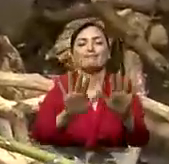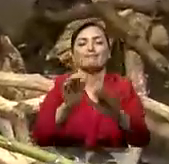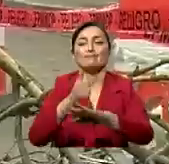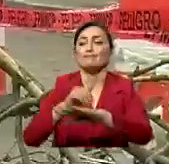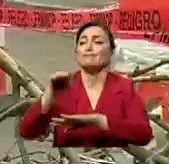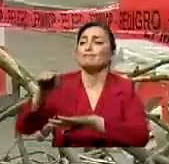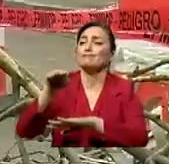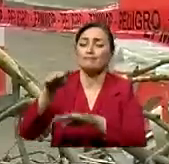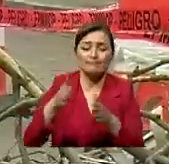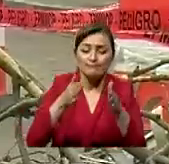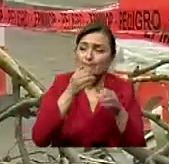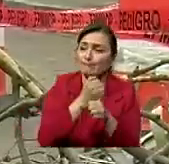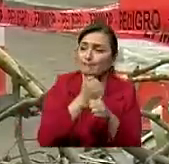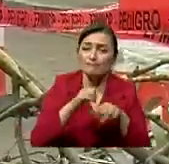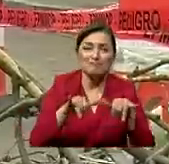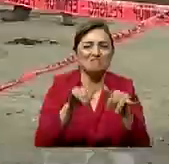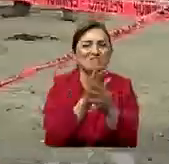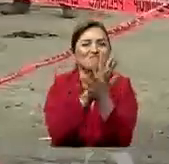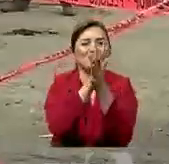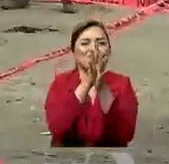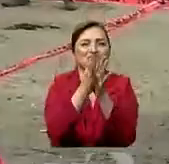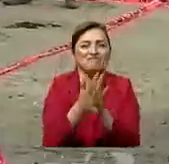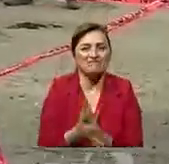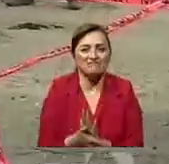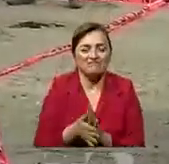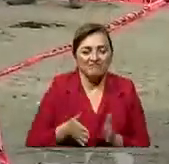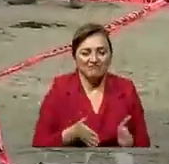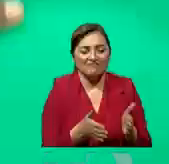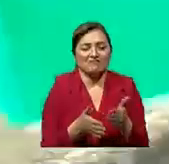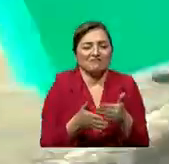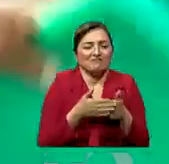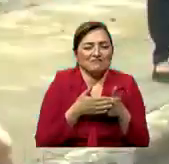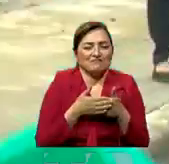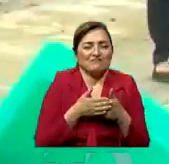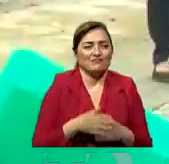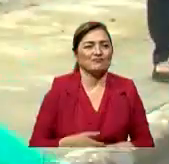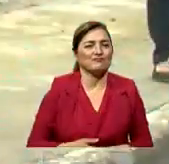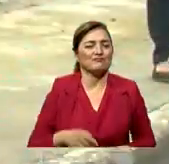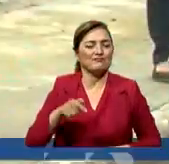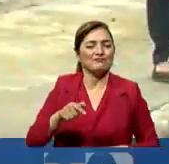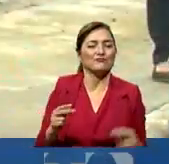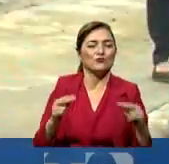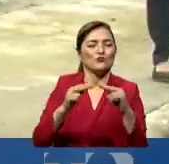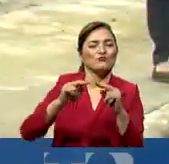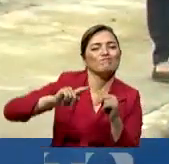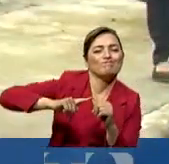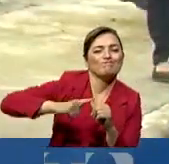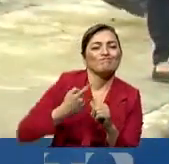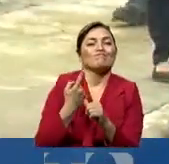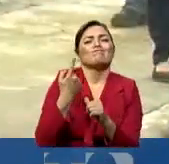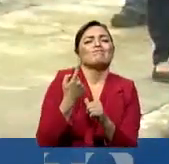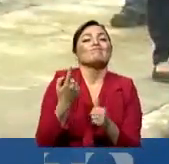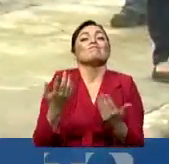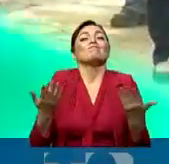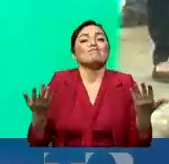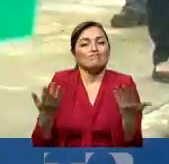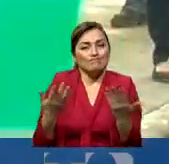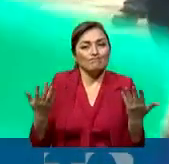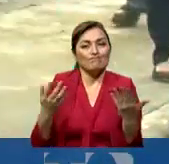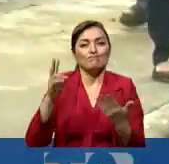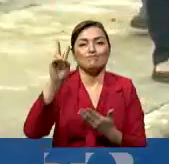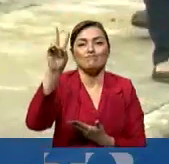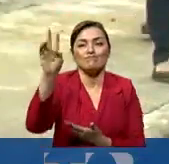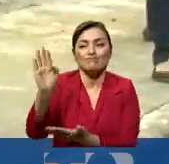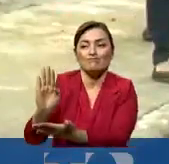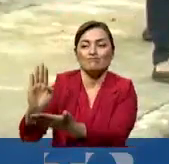han regresado a continuar con los trabajos y la vía permanece cerrada. Este era el puente principal para la unidad de los dos